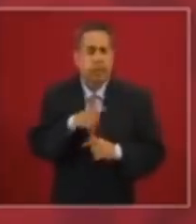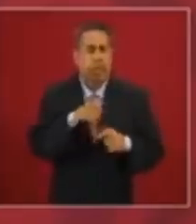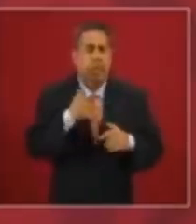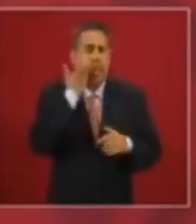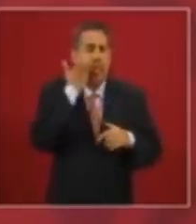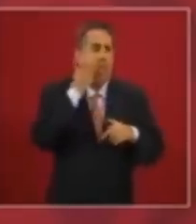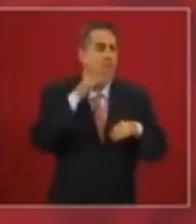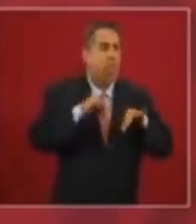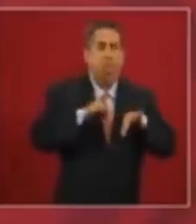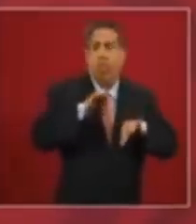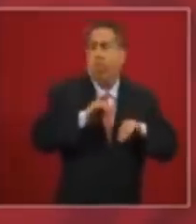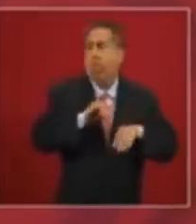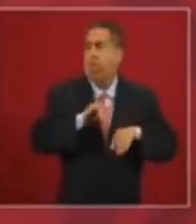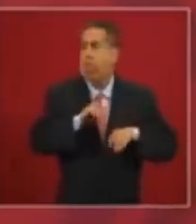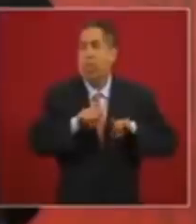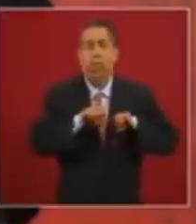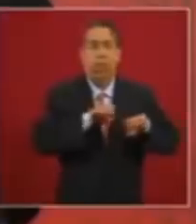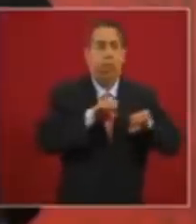manipulación